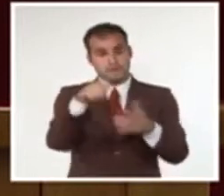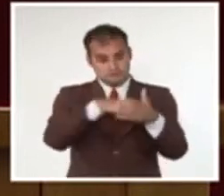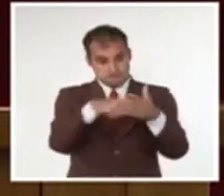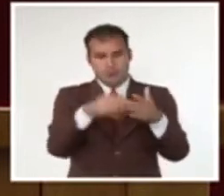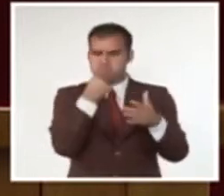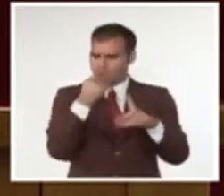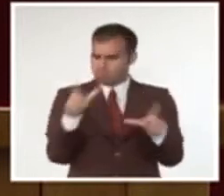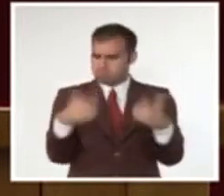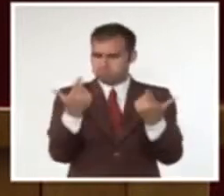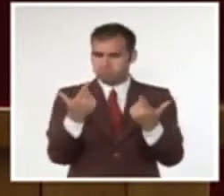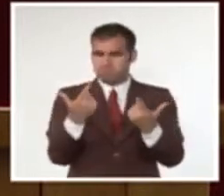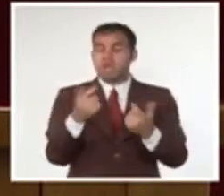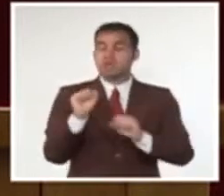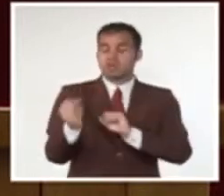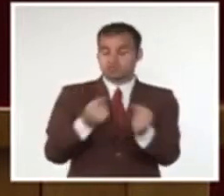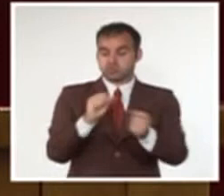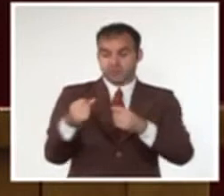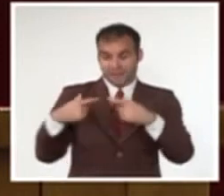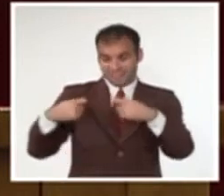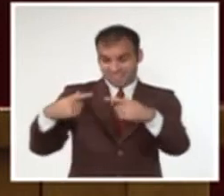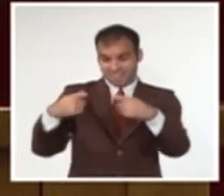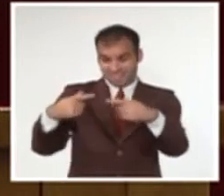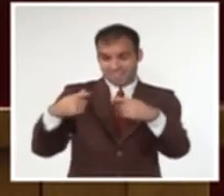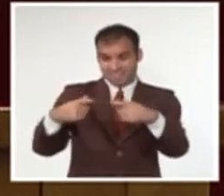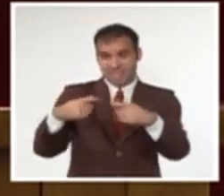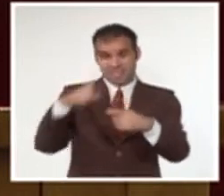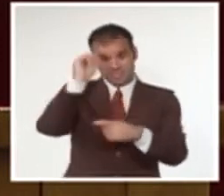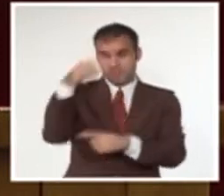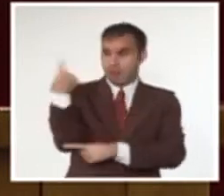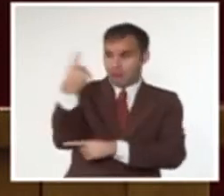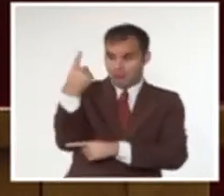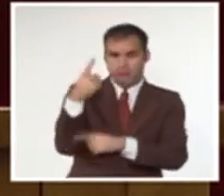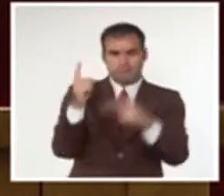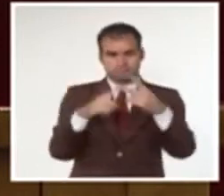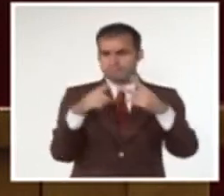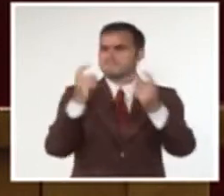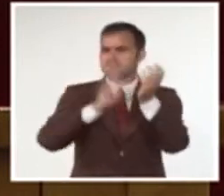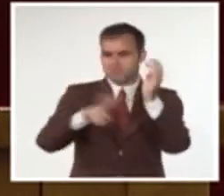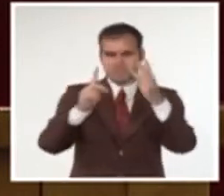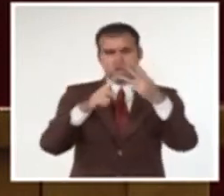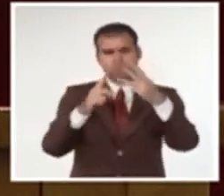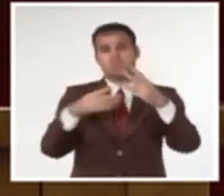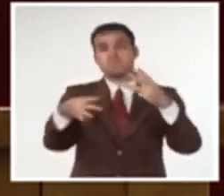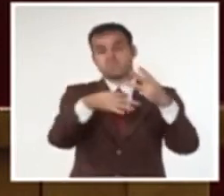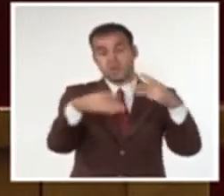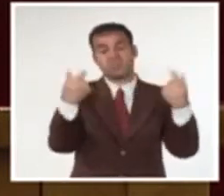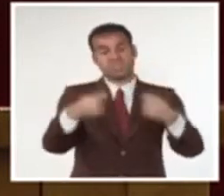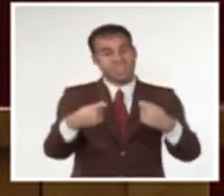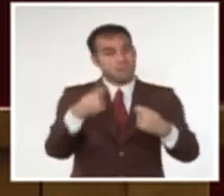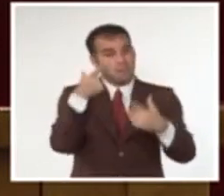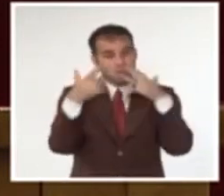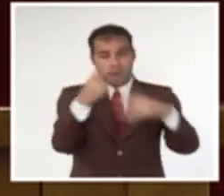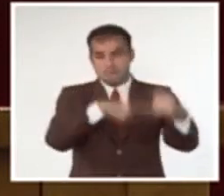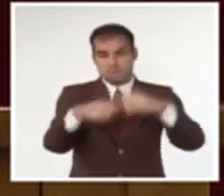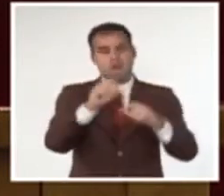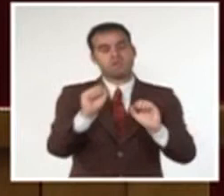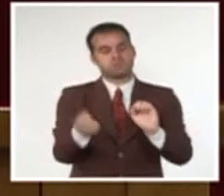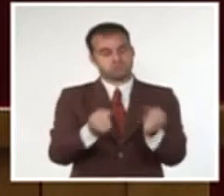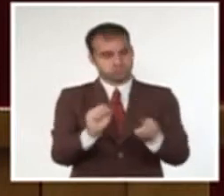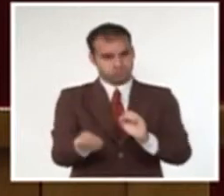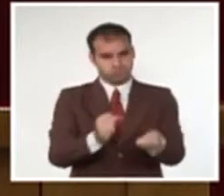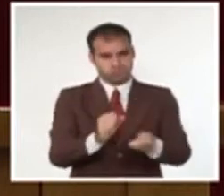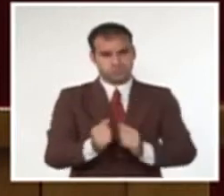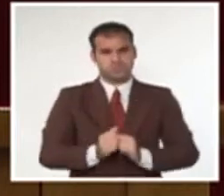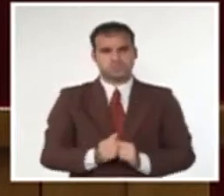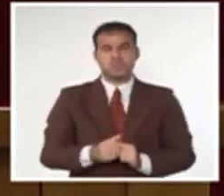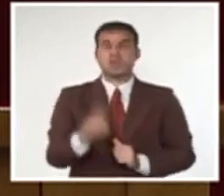el control del gasto a todos los niveles presupuestarios, potenciando el ahorro. En el transcurso del año